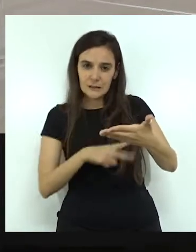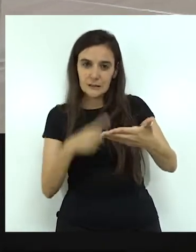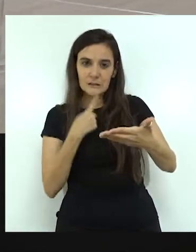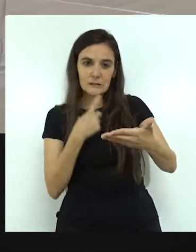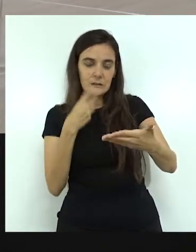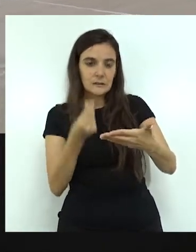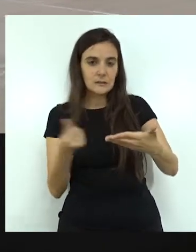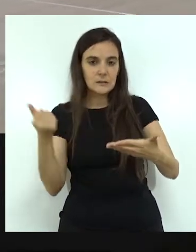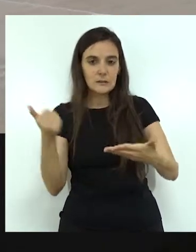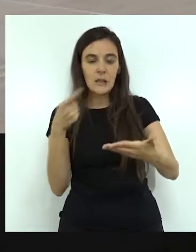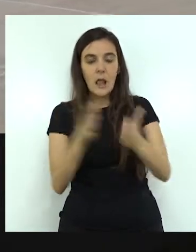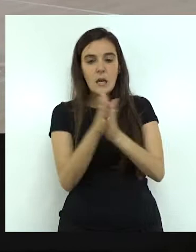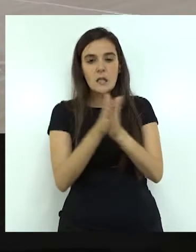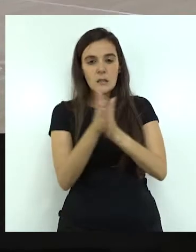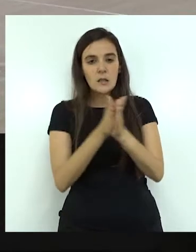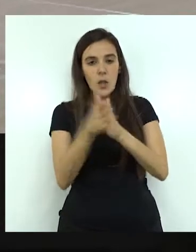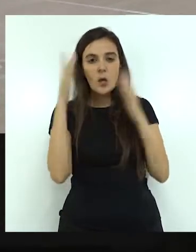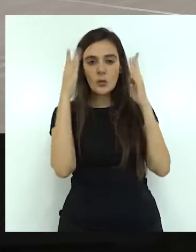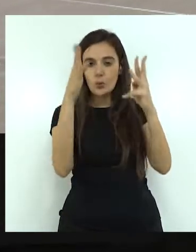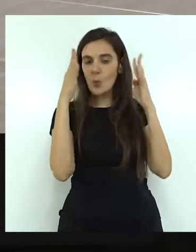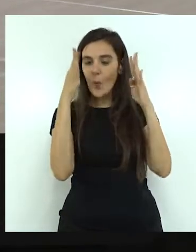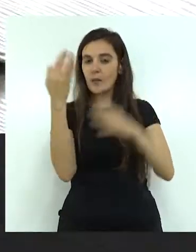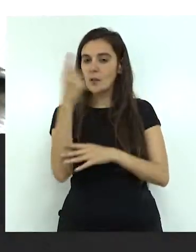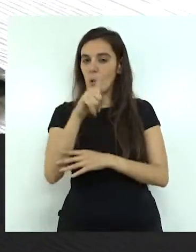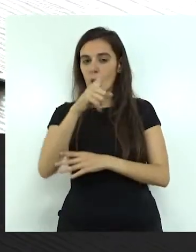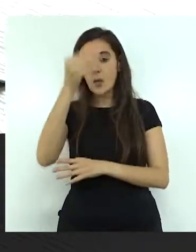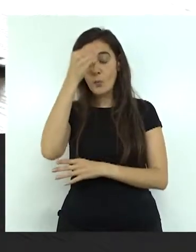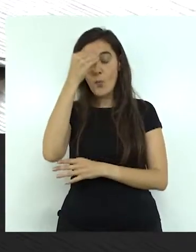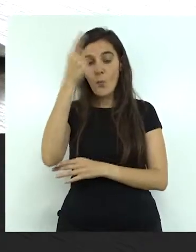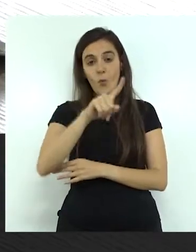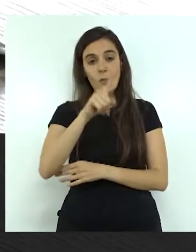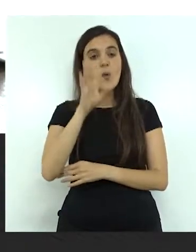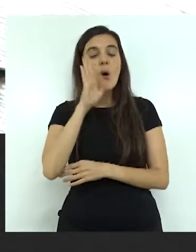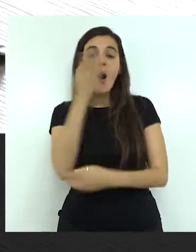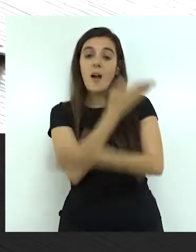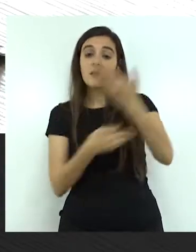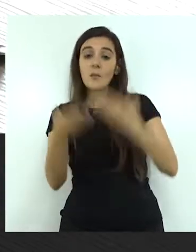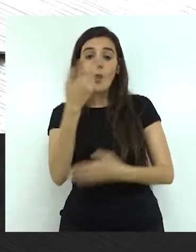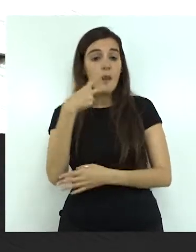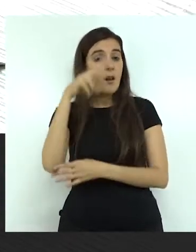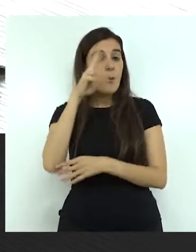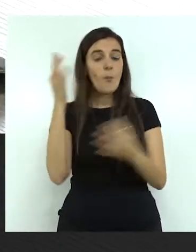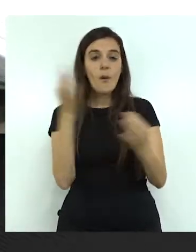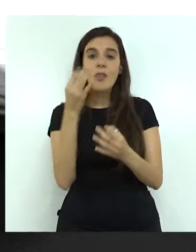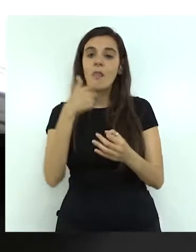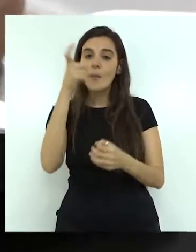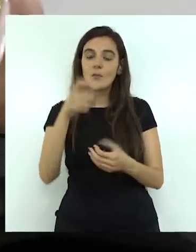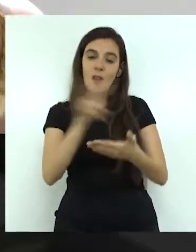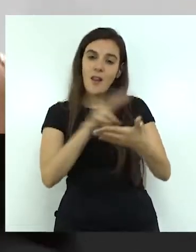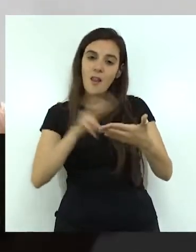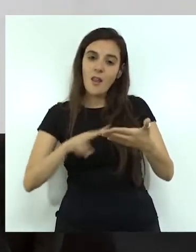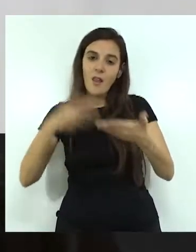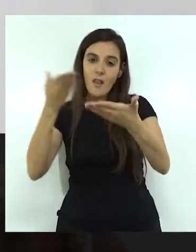estimular su imaginación una memoria en este intercambio de experiencias también la propia lectora recibe estímulos